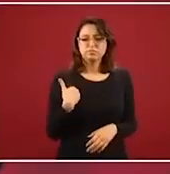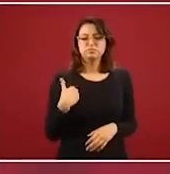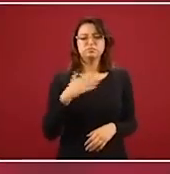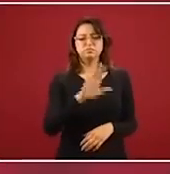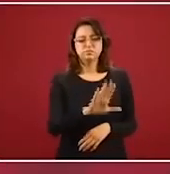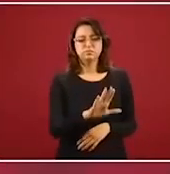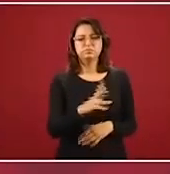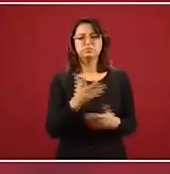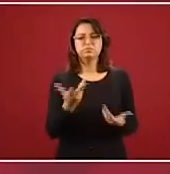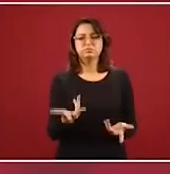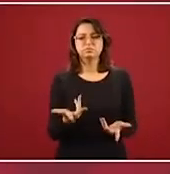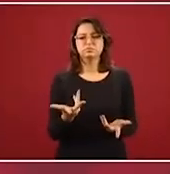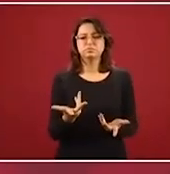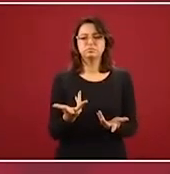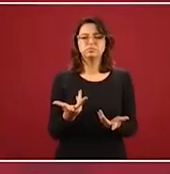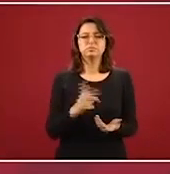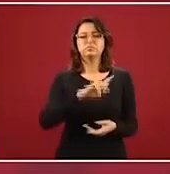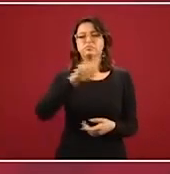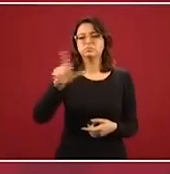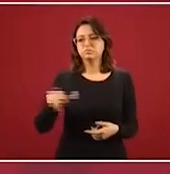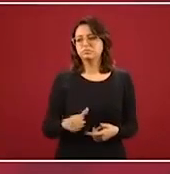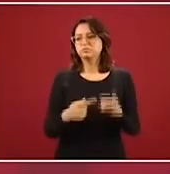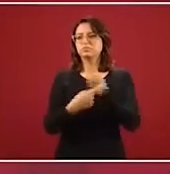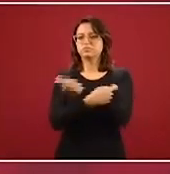medicamentos, el sistema de distribución.